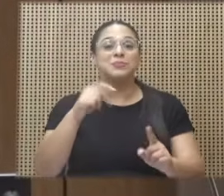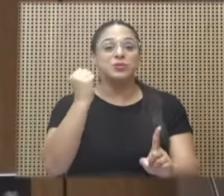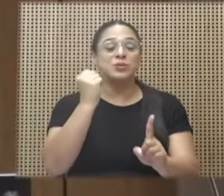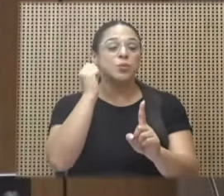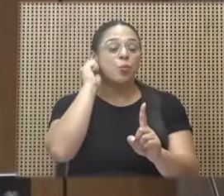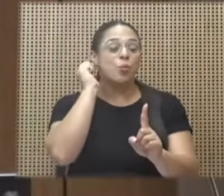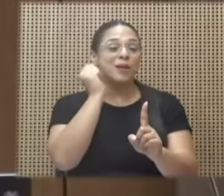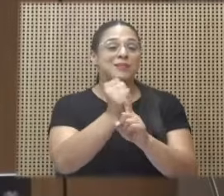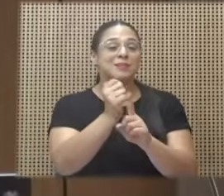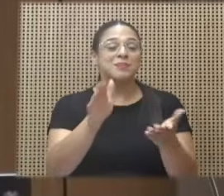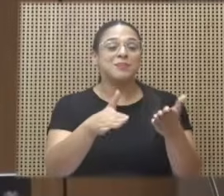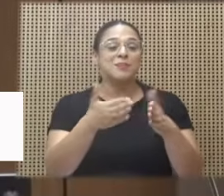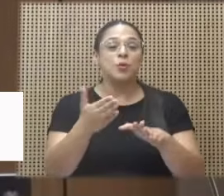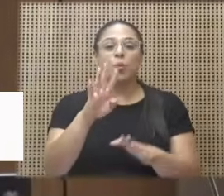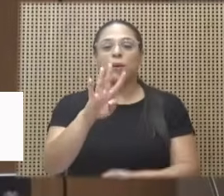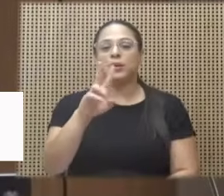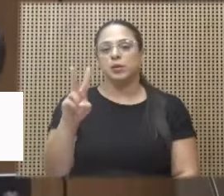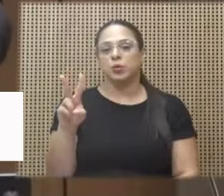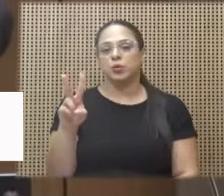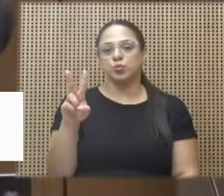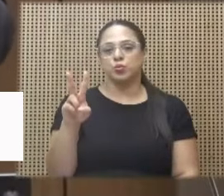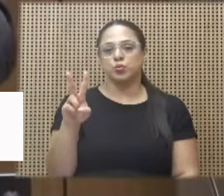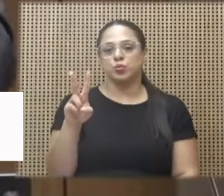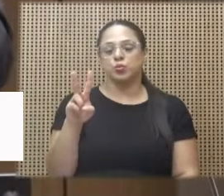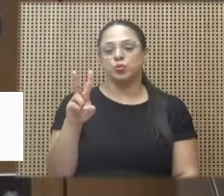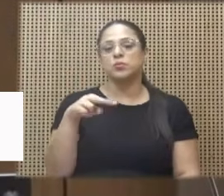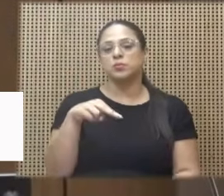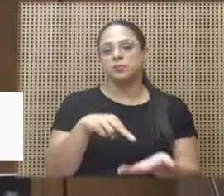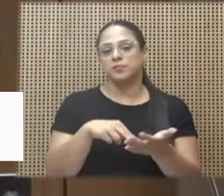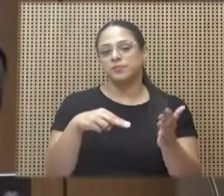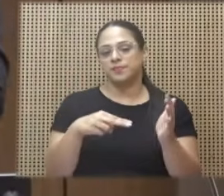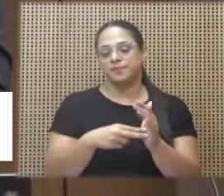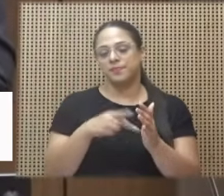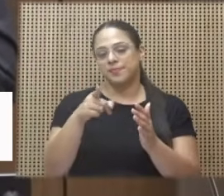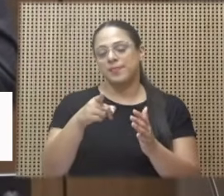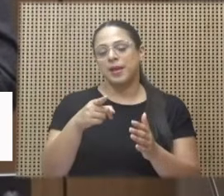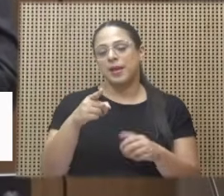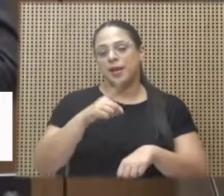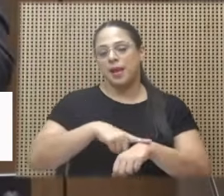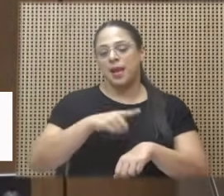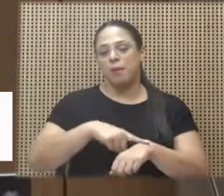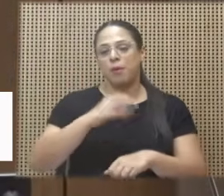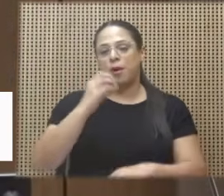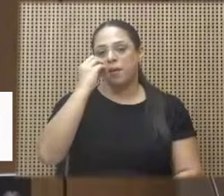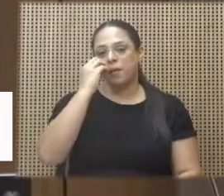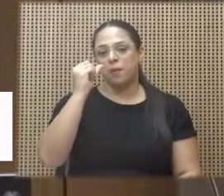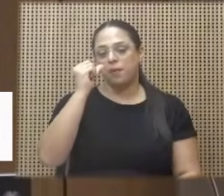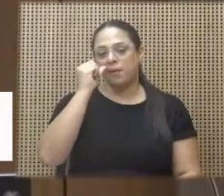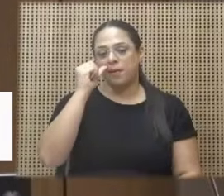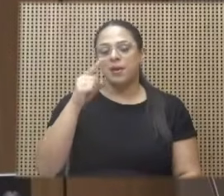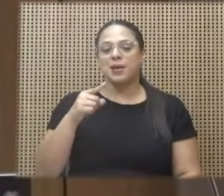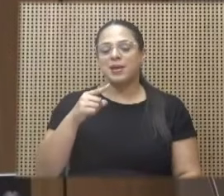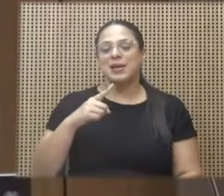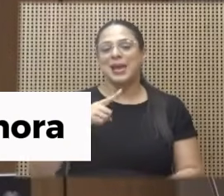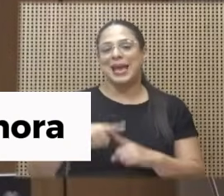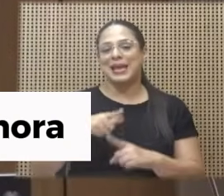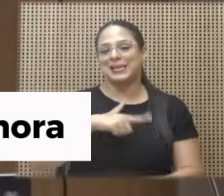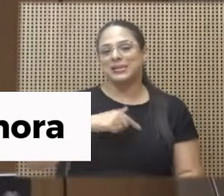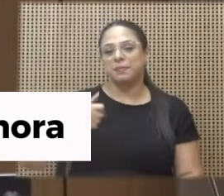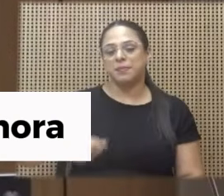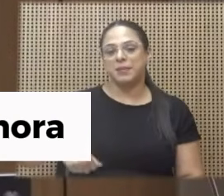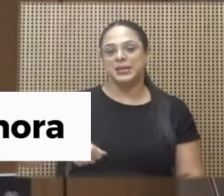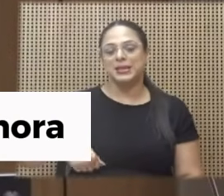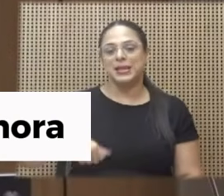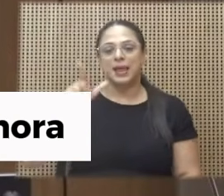2011? 42. O sea, en la época del Nobel Arias y de la expresidenta Chinchilla,